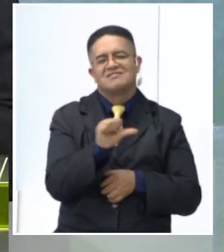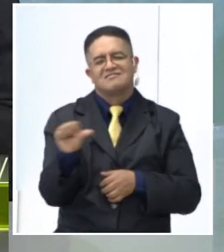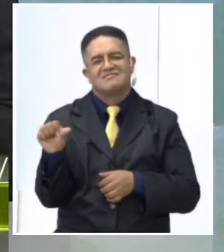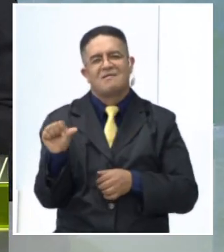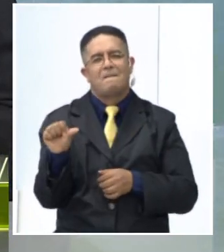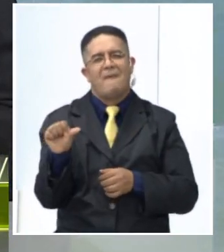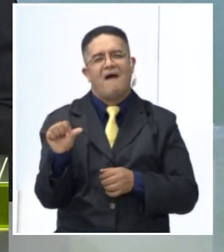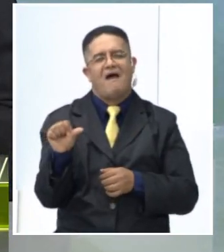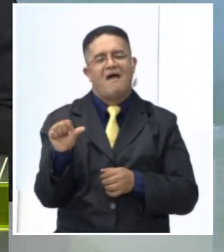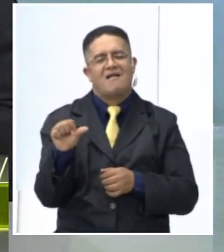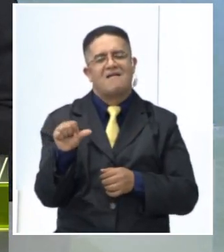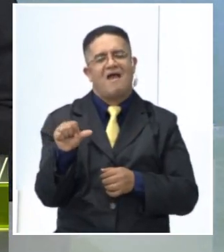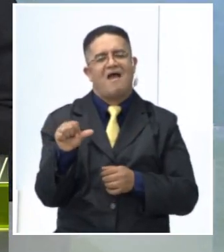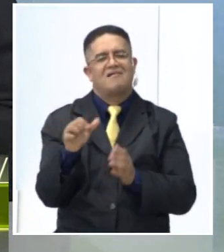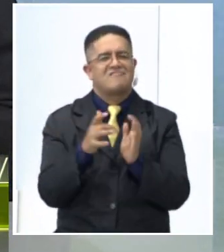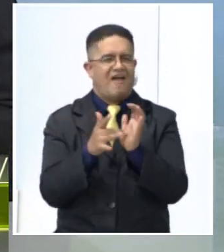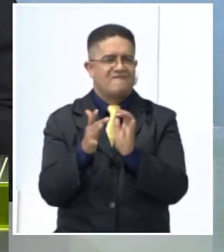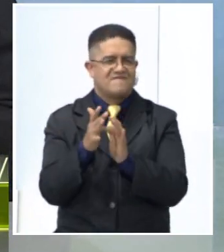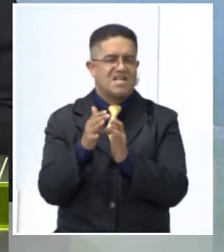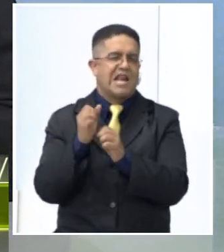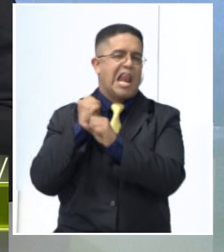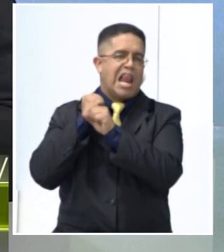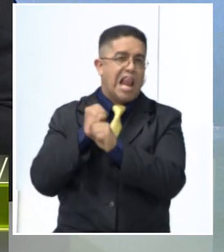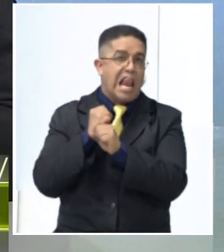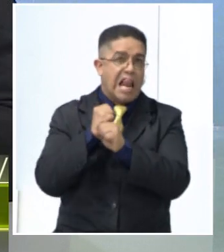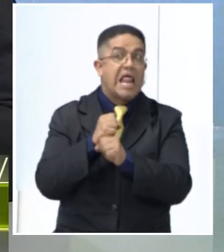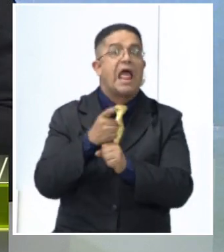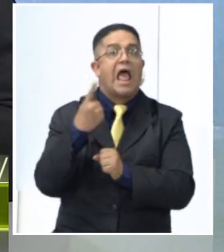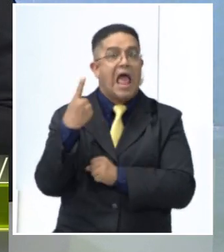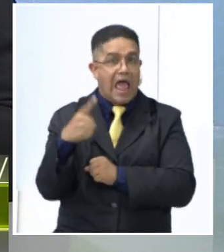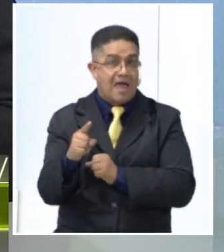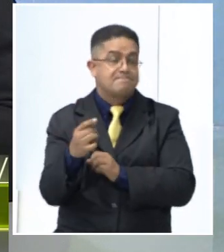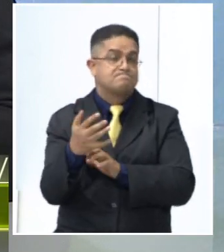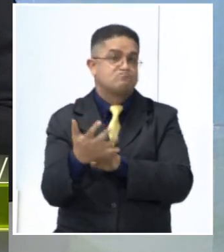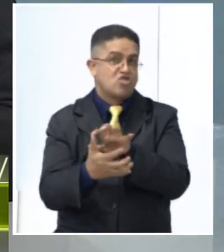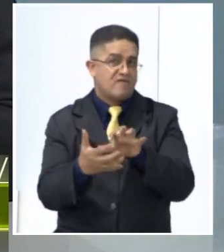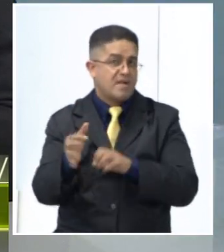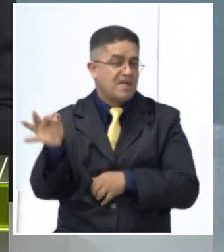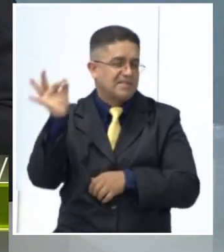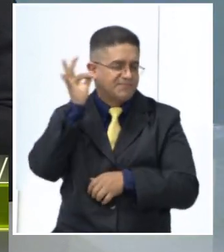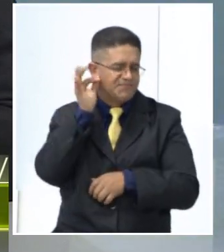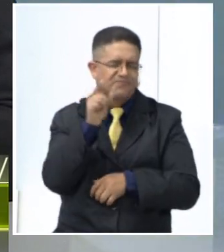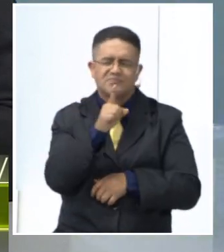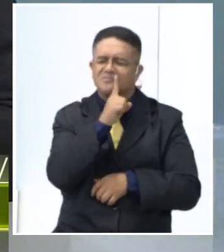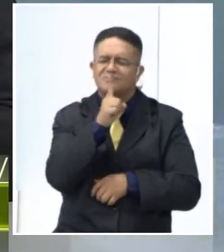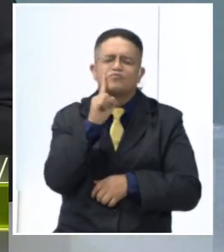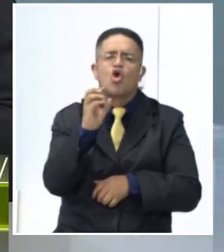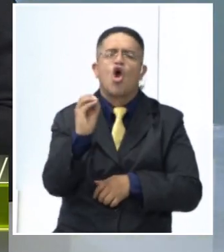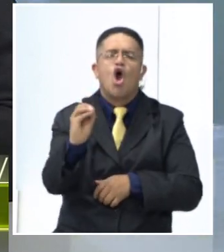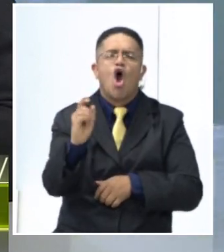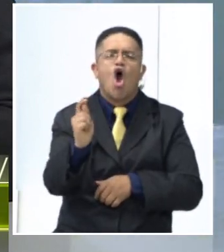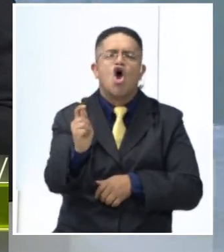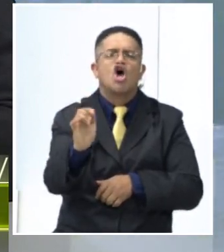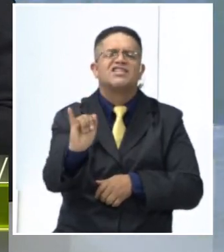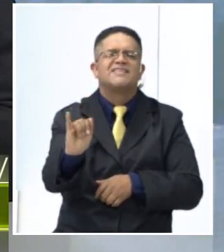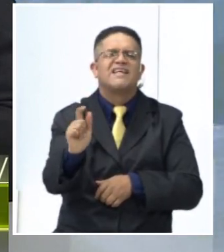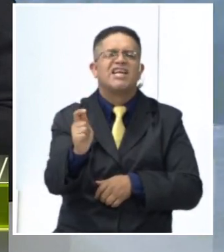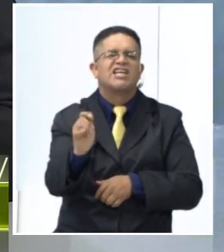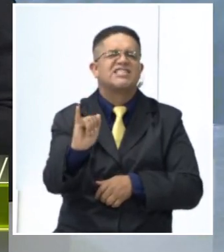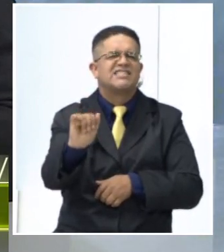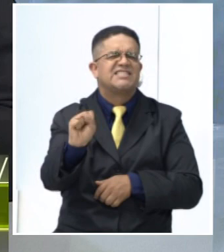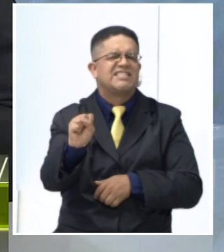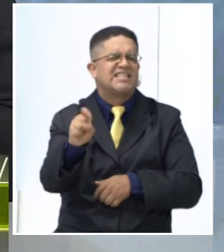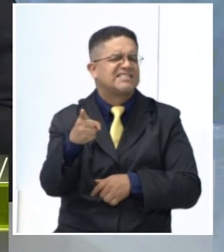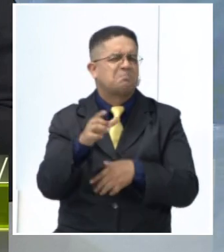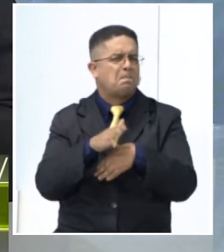muy probable que aparezcan infecciones o que se generen infecciones en el oído. La otitis, ¿cuáles son las causas reales